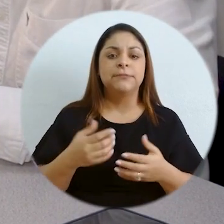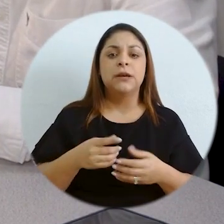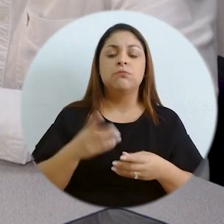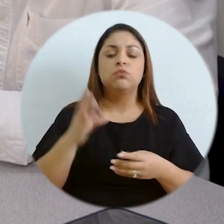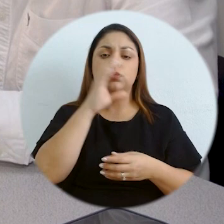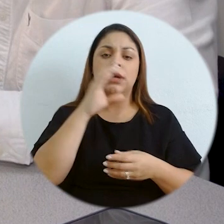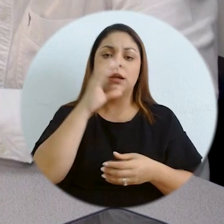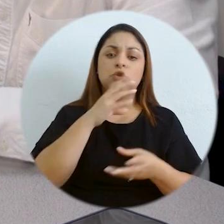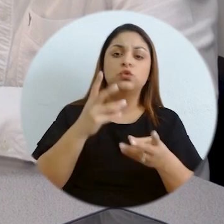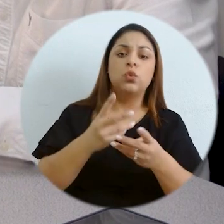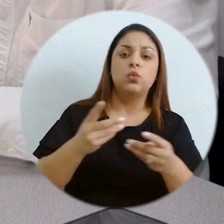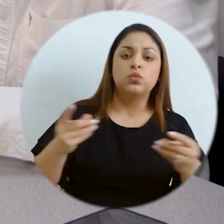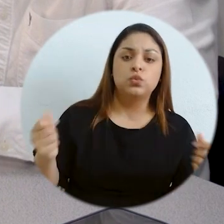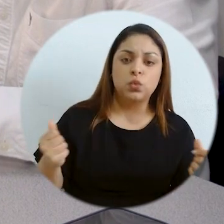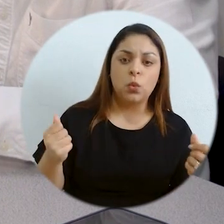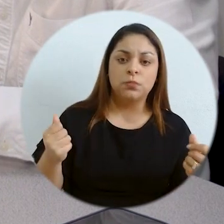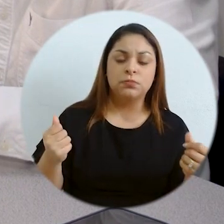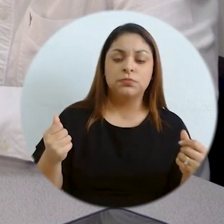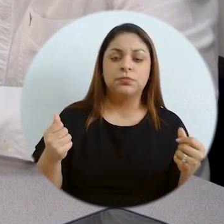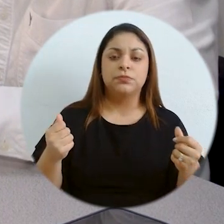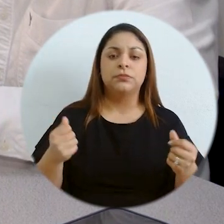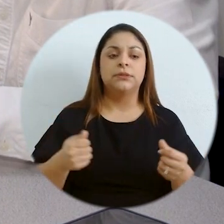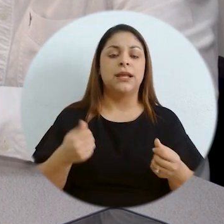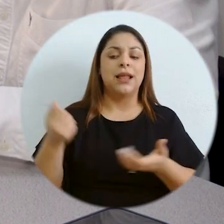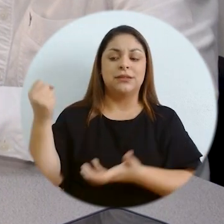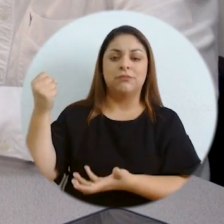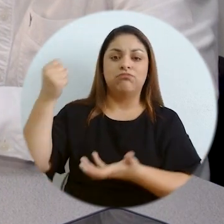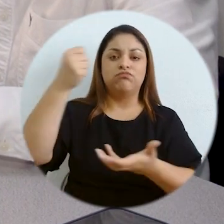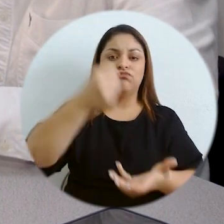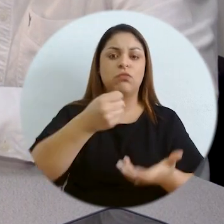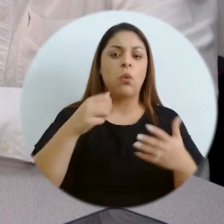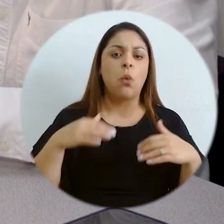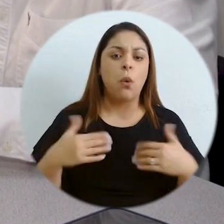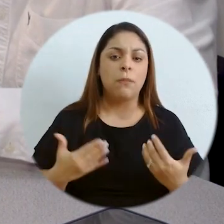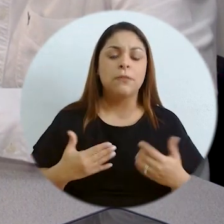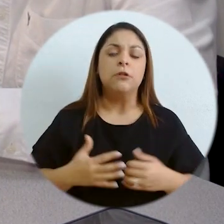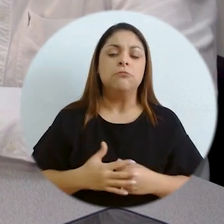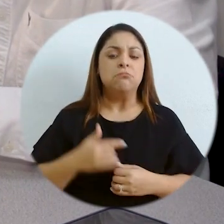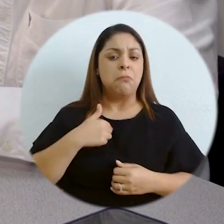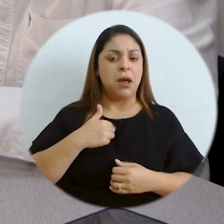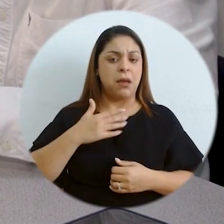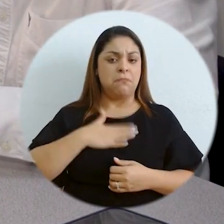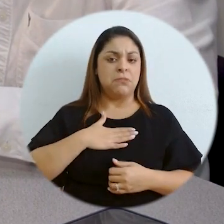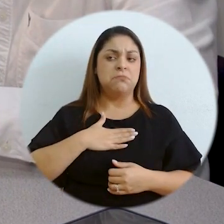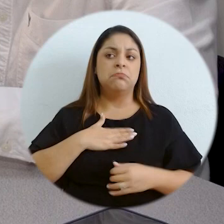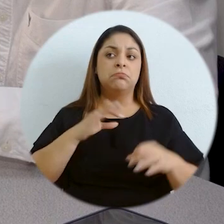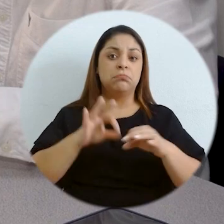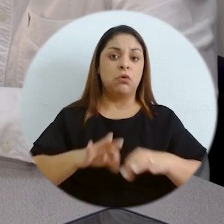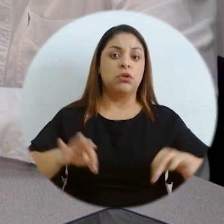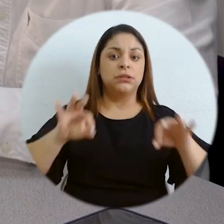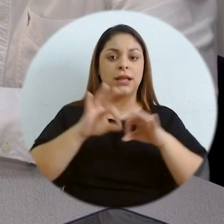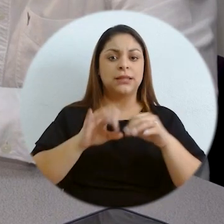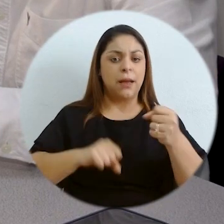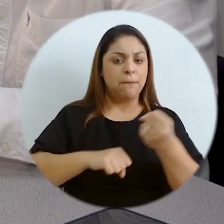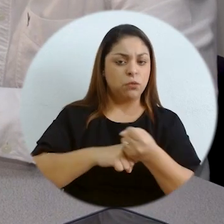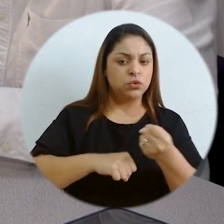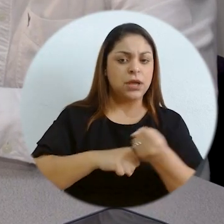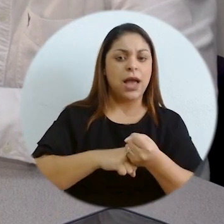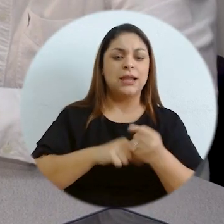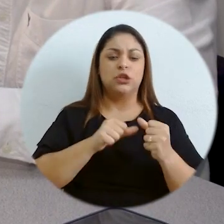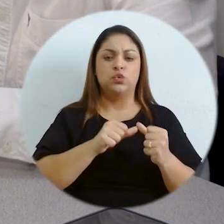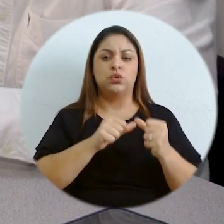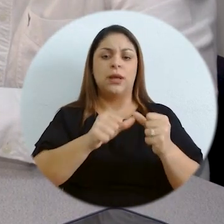A mí me parece que hay que tomárselo en serio, hay que sostener las políticas de participación y, por ejemplo,